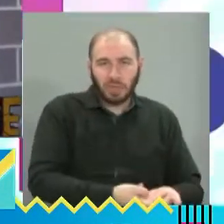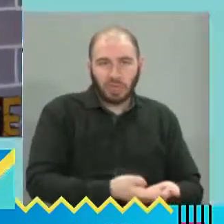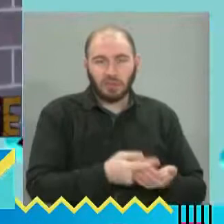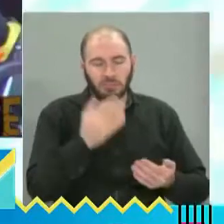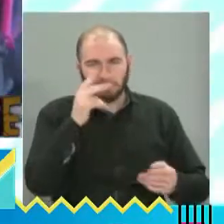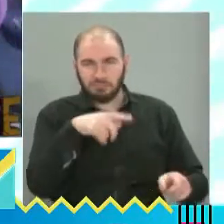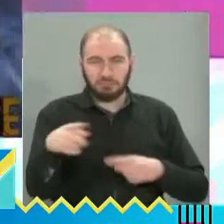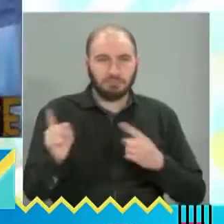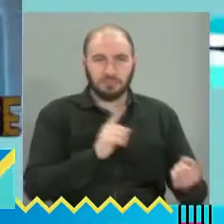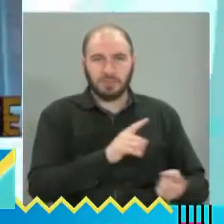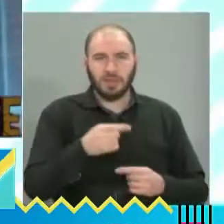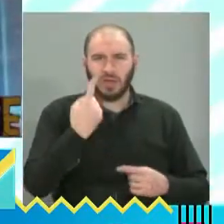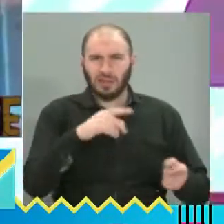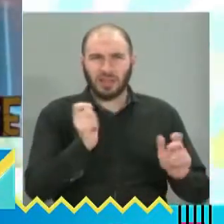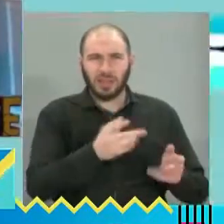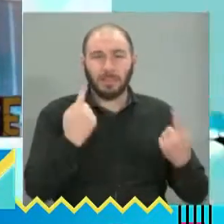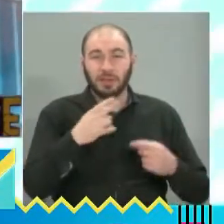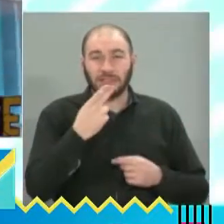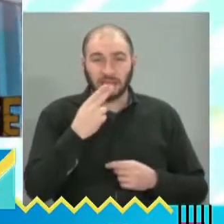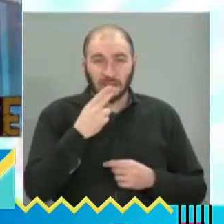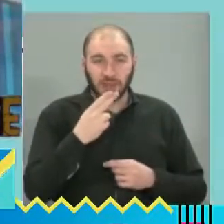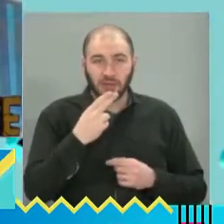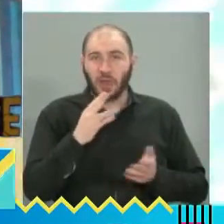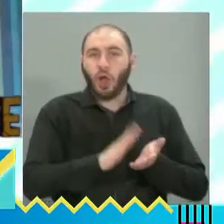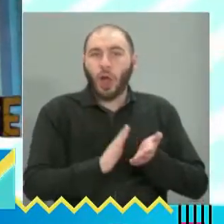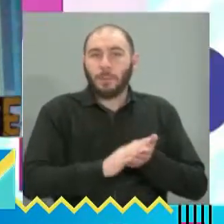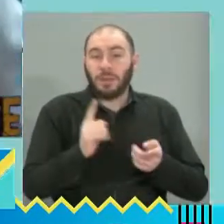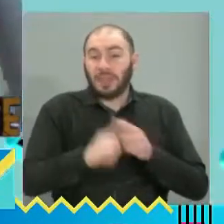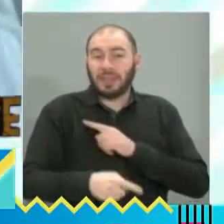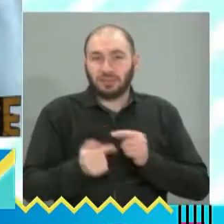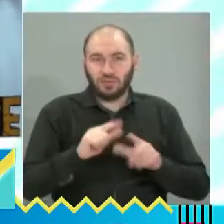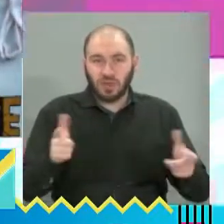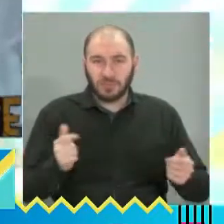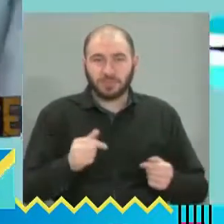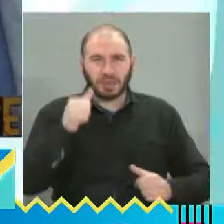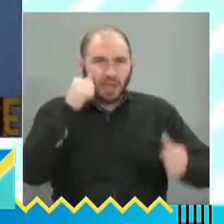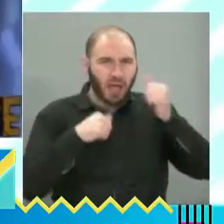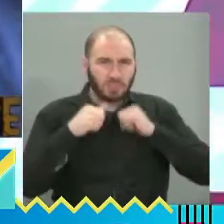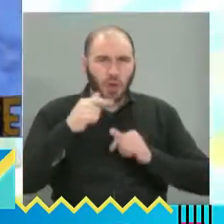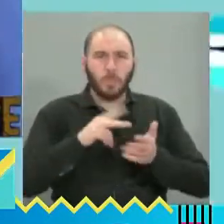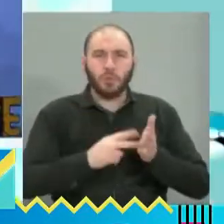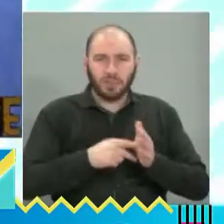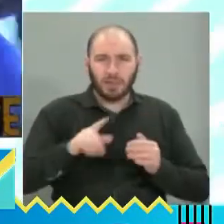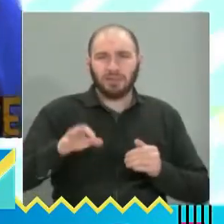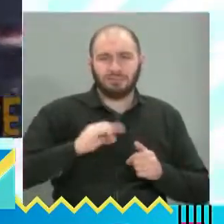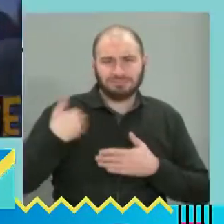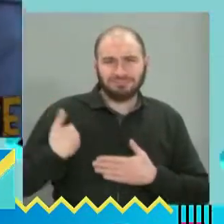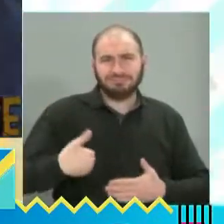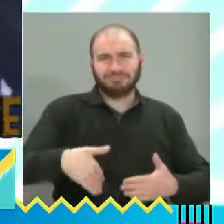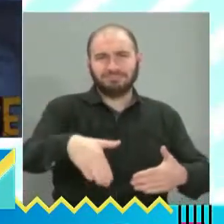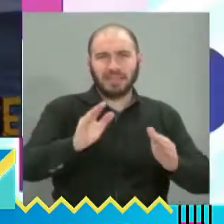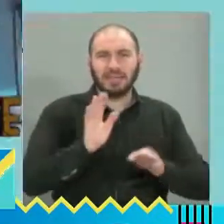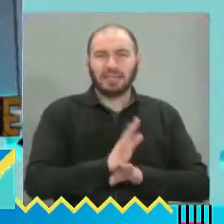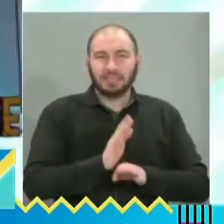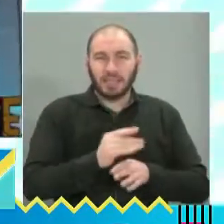está mareado, claro, dice cosas, pero en el cigarrillo no aparece ese efecto inmediato. Las lesiones y las consecuencias aparecen muchos años después, que es lo que se